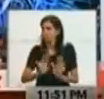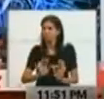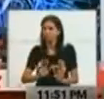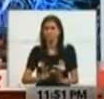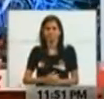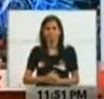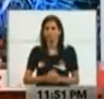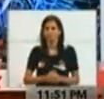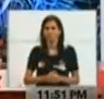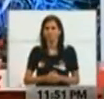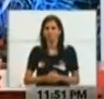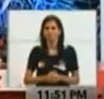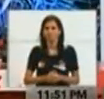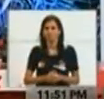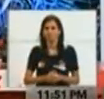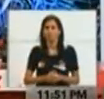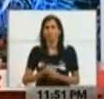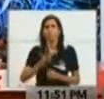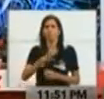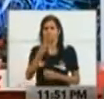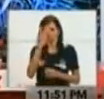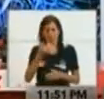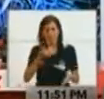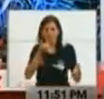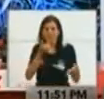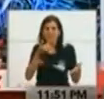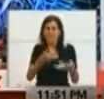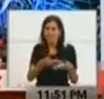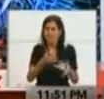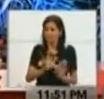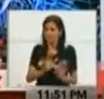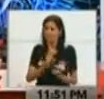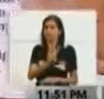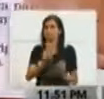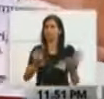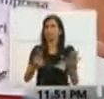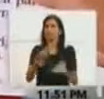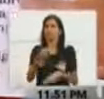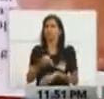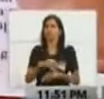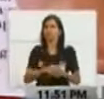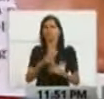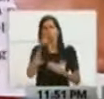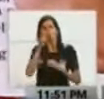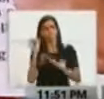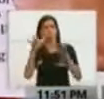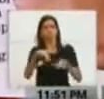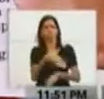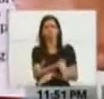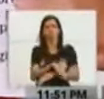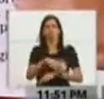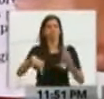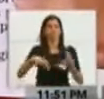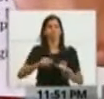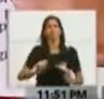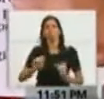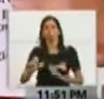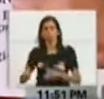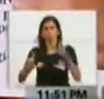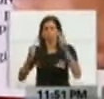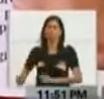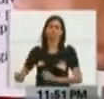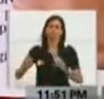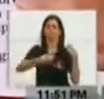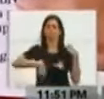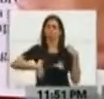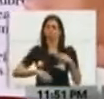de Samuel Robinson el 4 de febrero. Y el 27 de noviembre, pueblo a la calle, pueblo en revolución, y llegó Chávez y mandó a